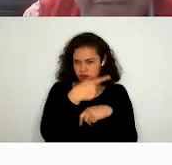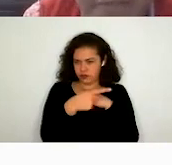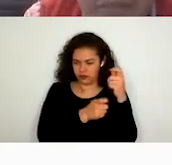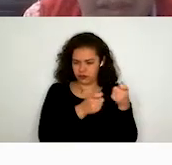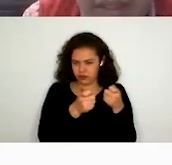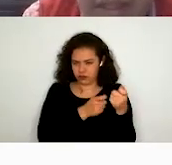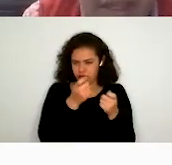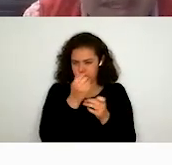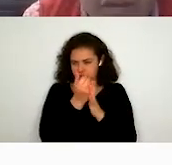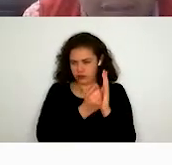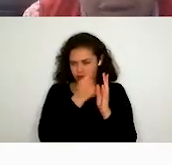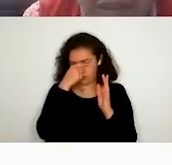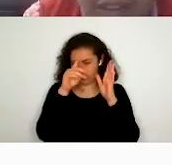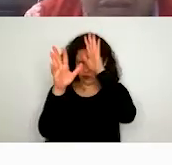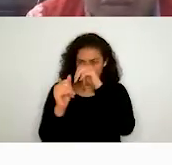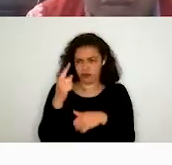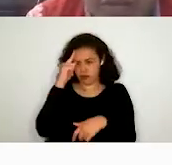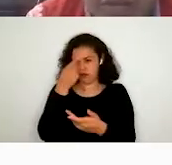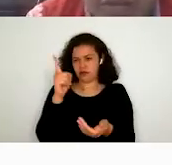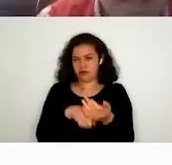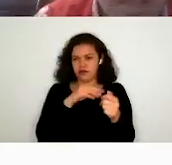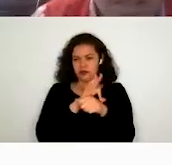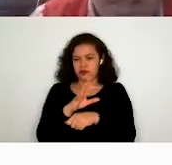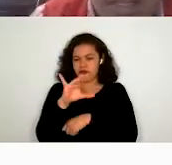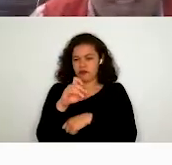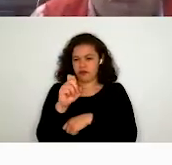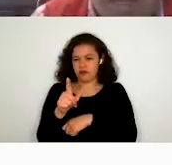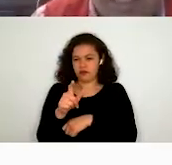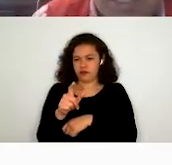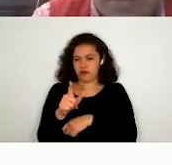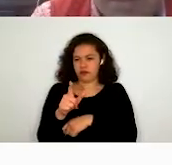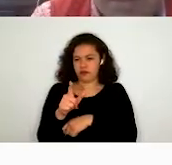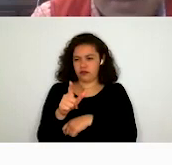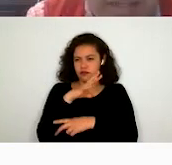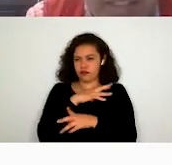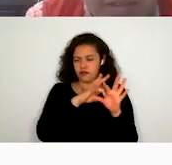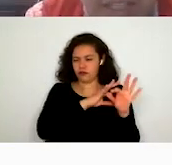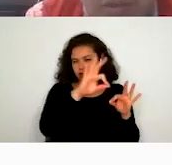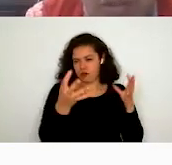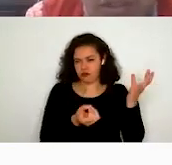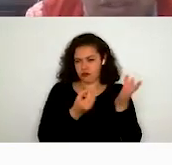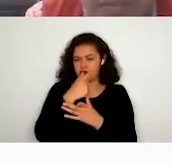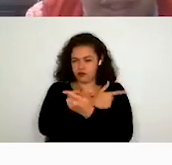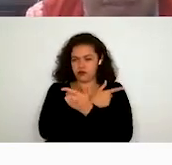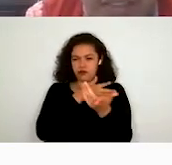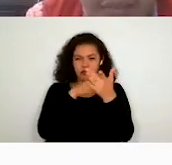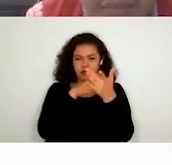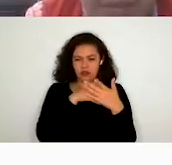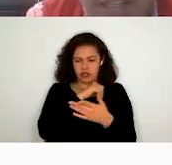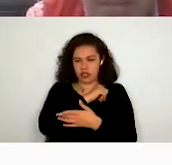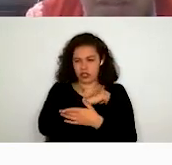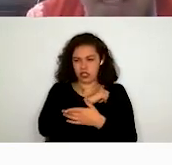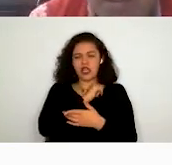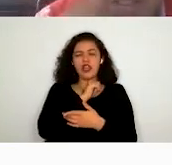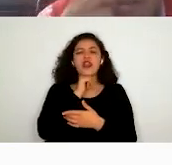conformidad con el Programa Interno de Protección Civil, así como que las rutas de evacuación estén libres de obstáculos, especialmente para